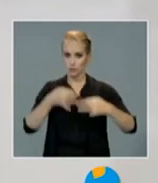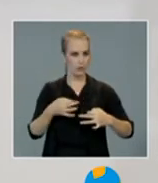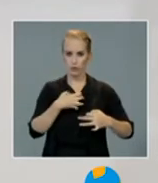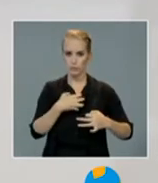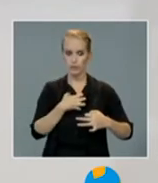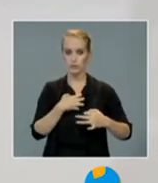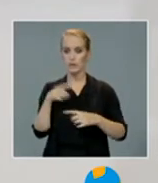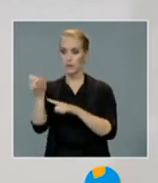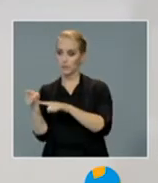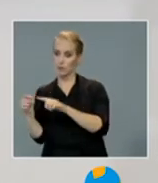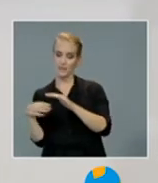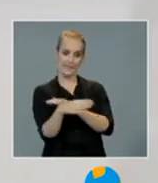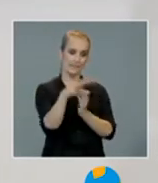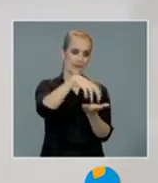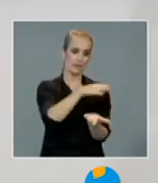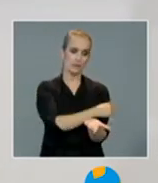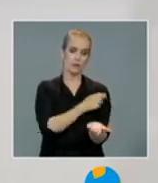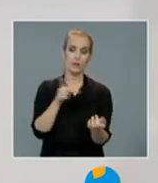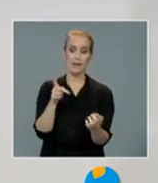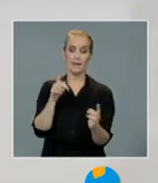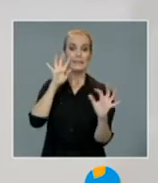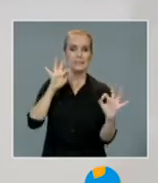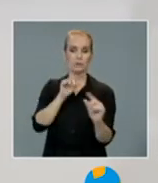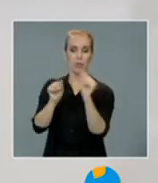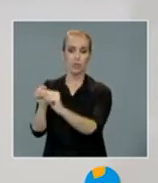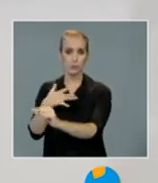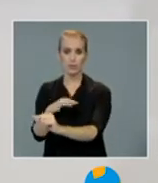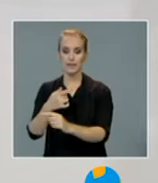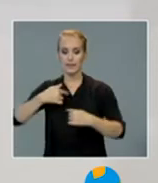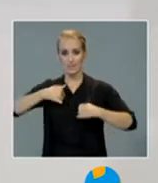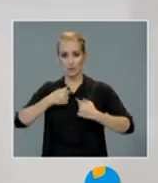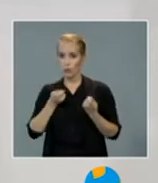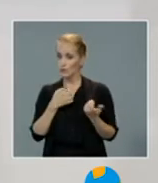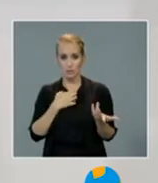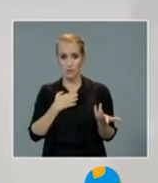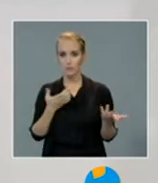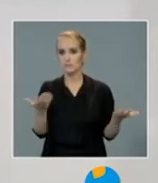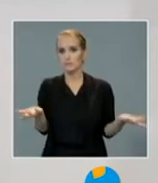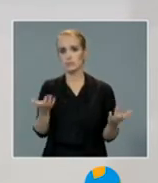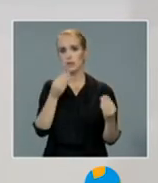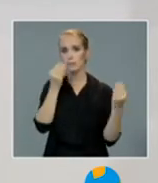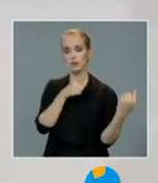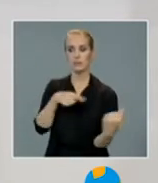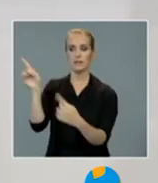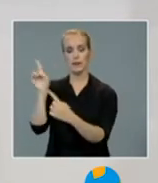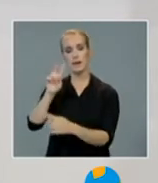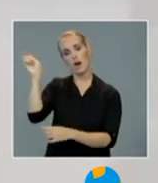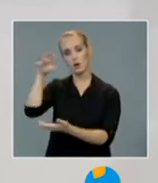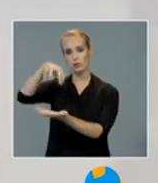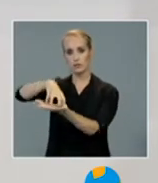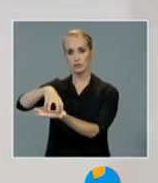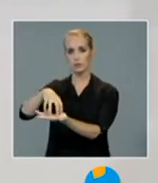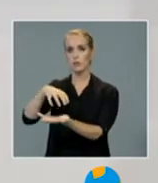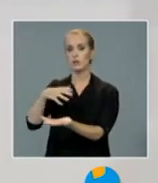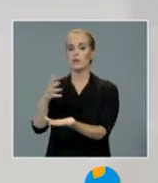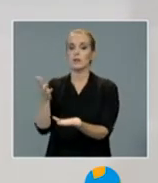centro de salud para ser atendido es tiene un riesgo para contagiarse y no podemos asegurar eso pues hay que recomendarle que vaya al centro de cabecera oa otro consultorio que está